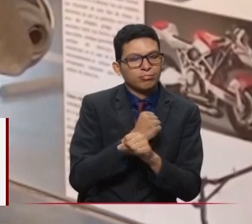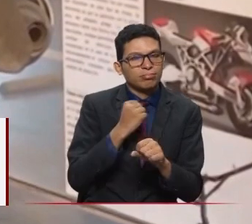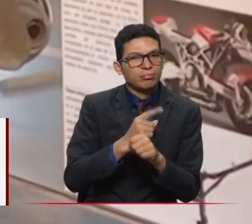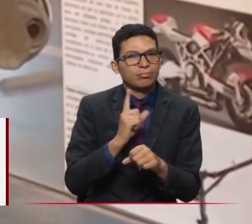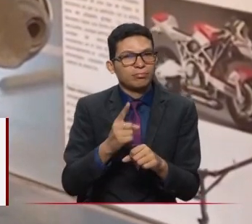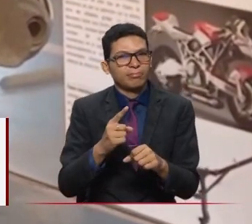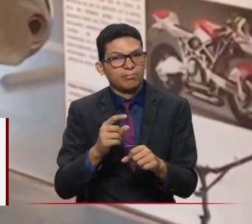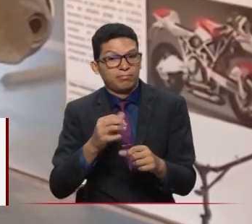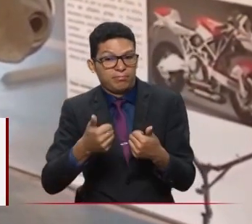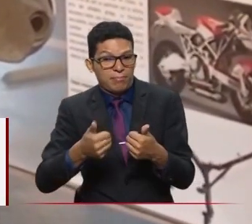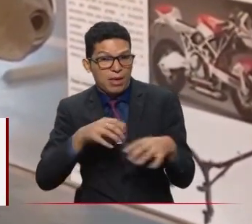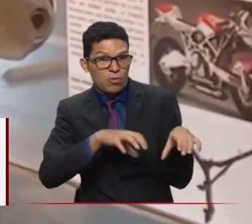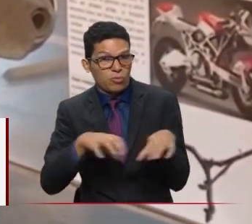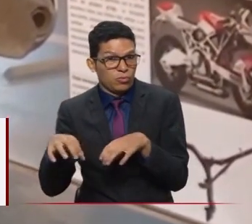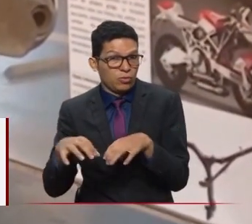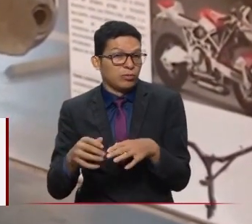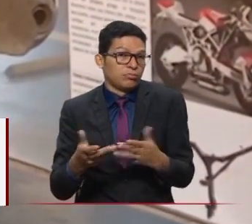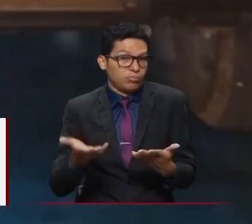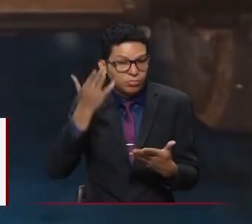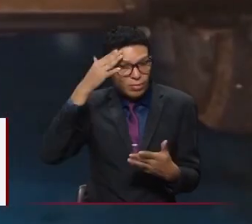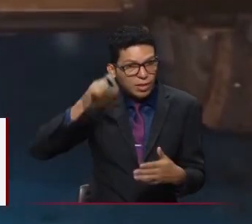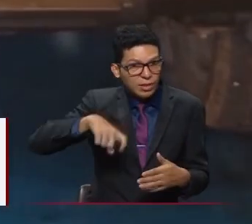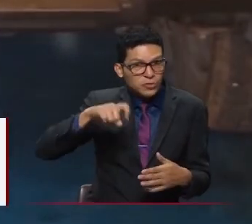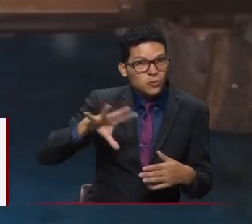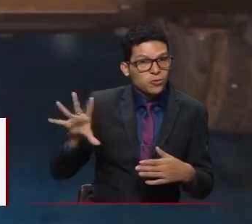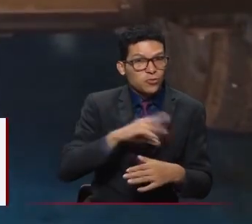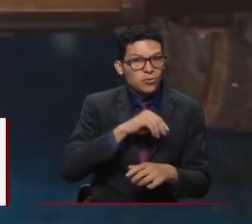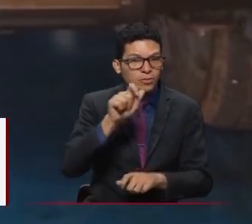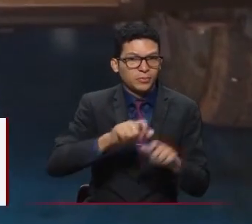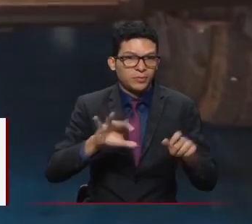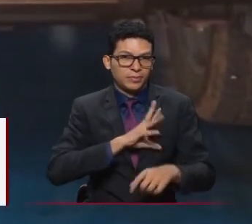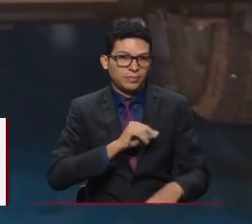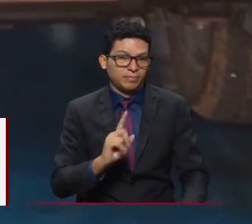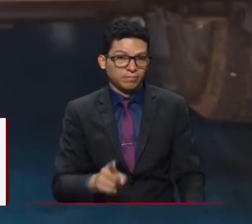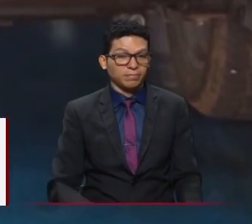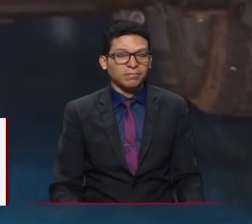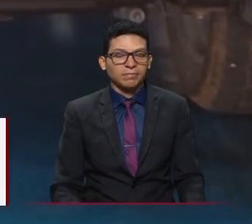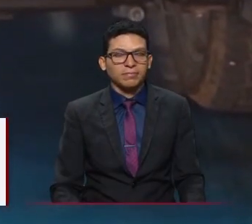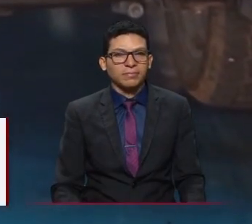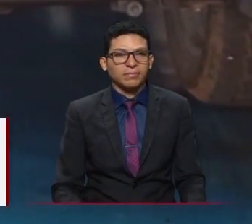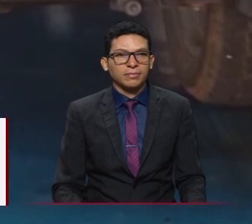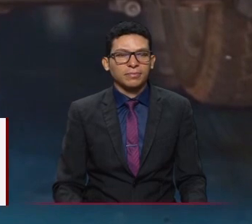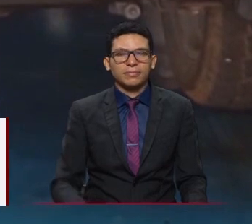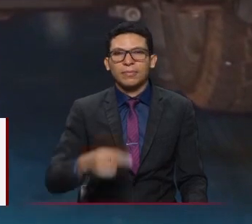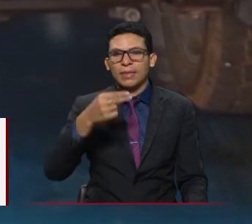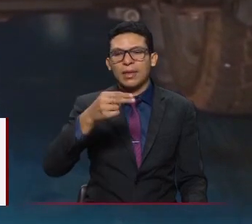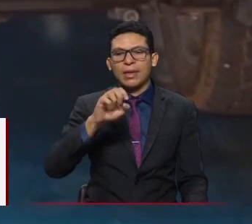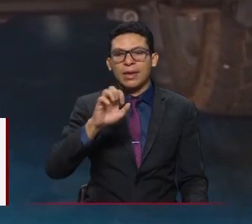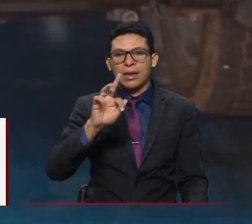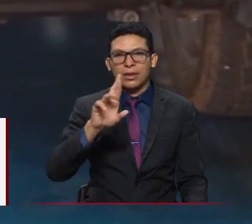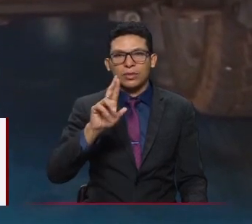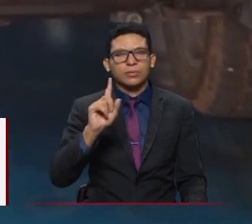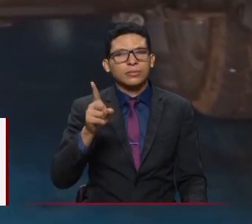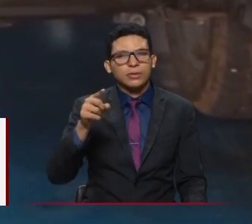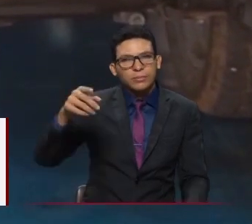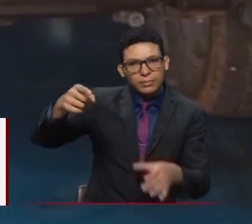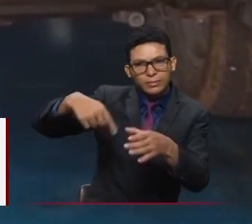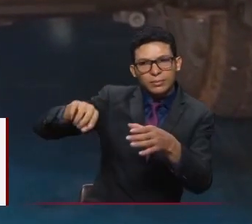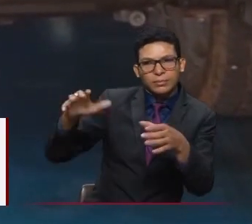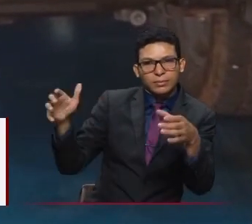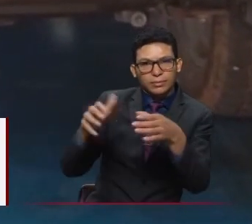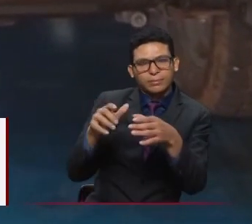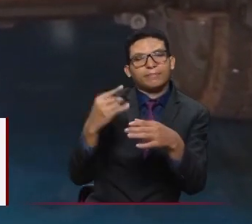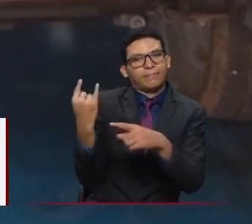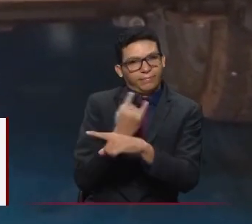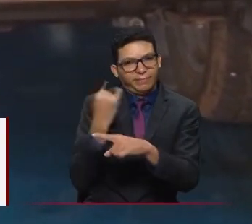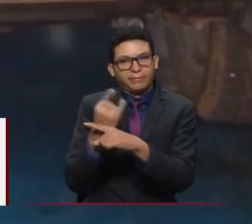las cosas bien como necesitamos que todos los caleños. Permítame un momento, Héctor, allá justo, esos son algunos de los equipos que ellos